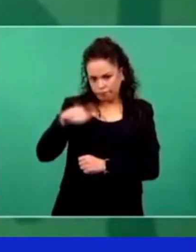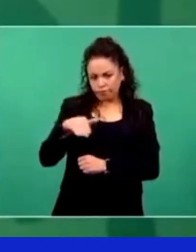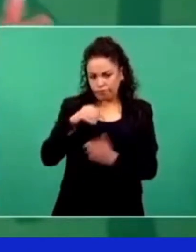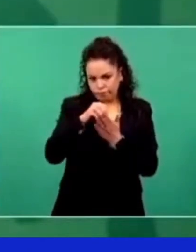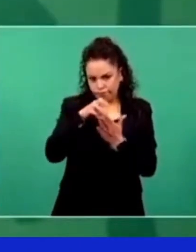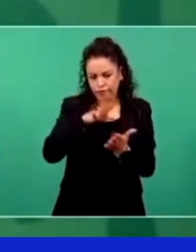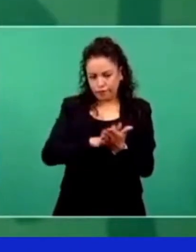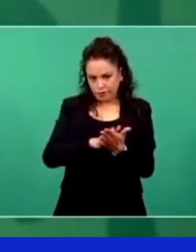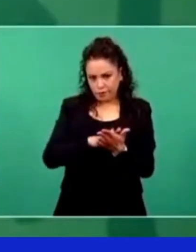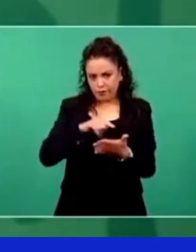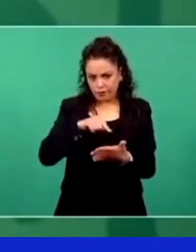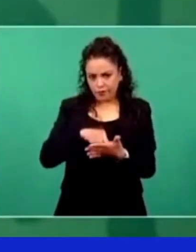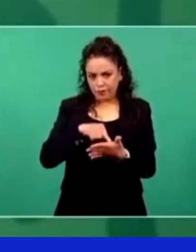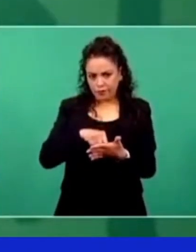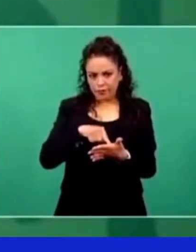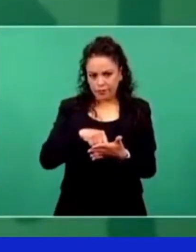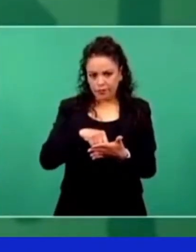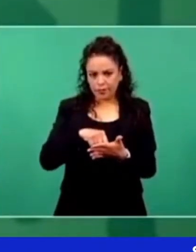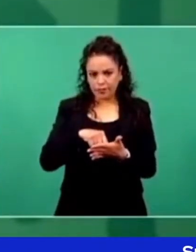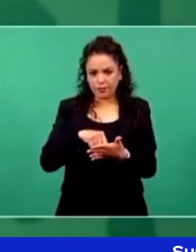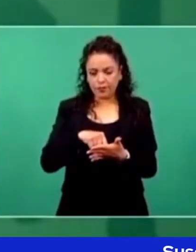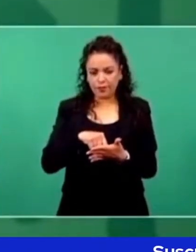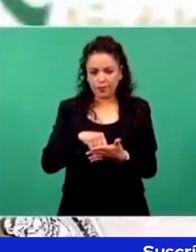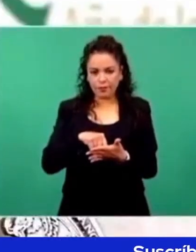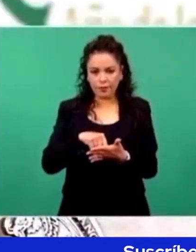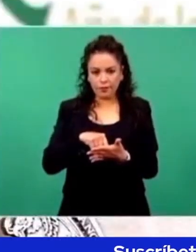bastaría con que quienes